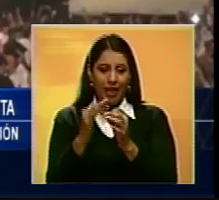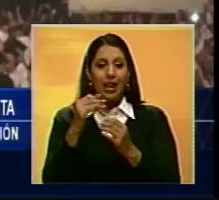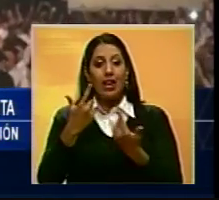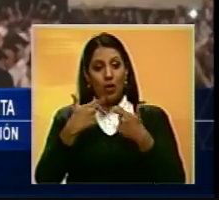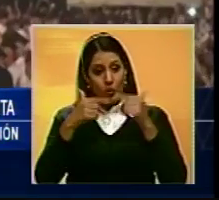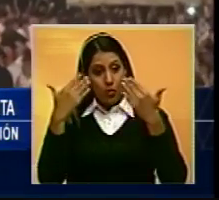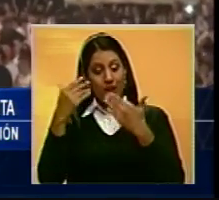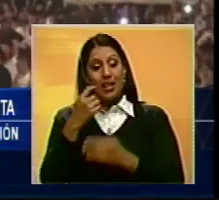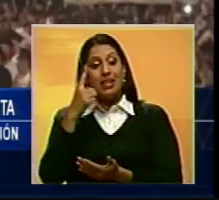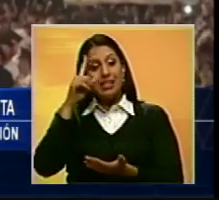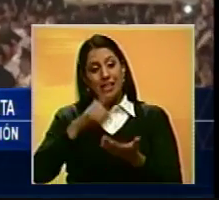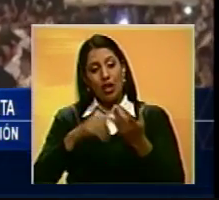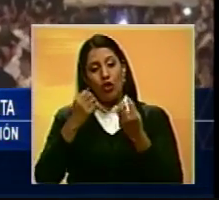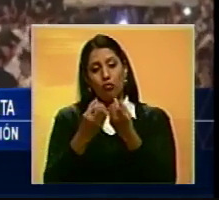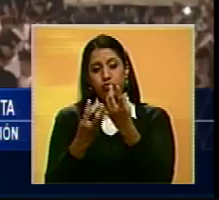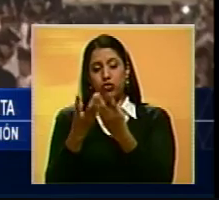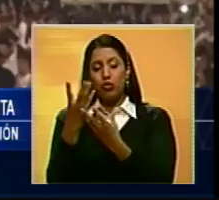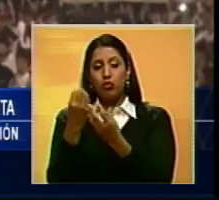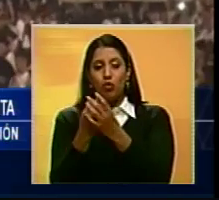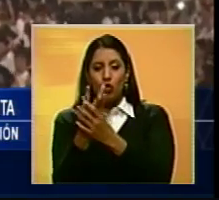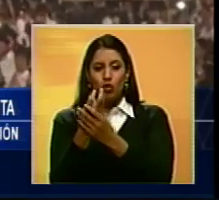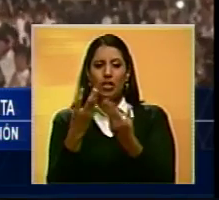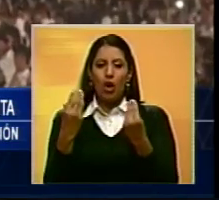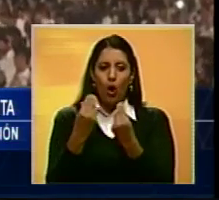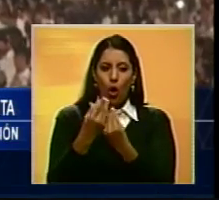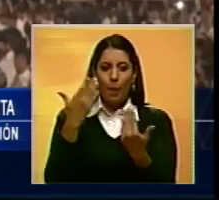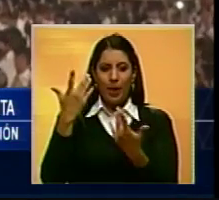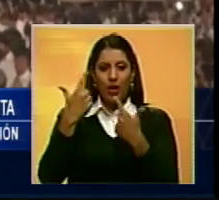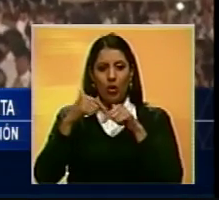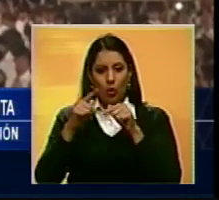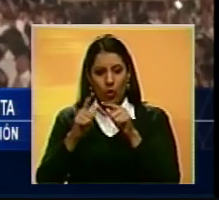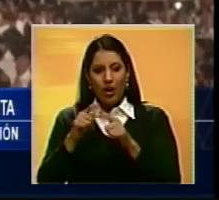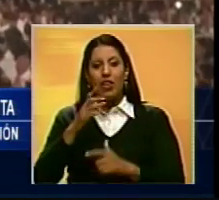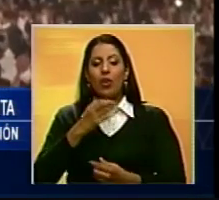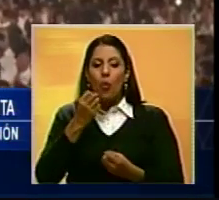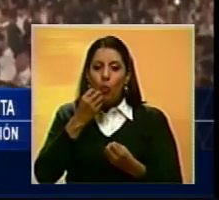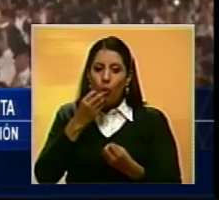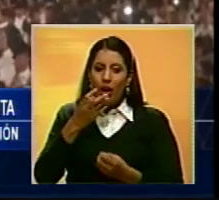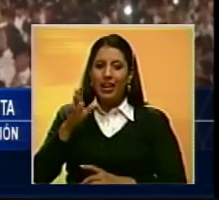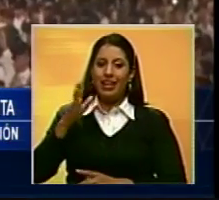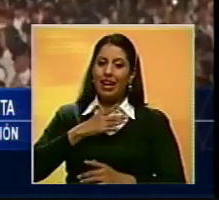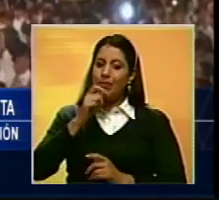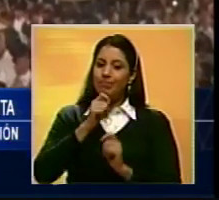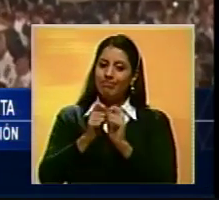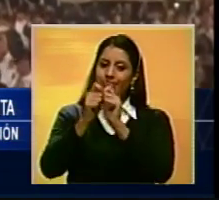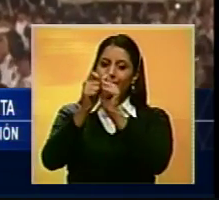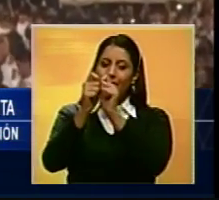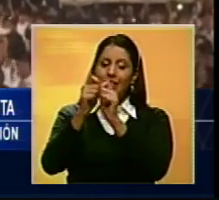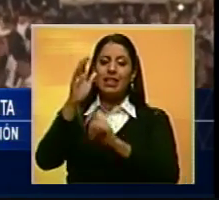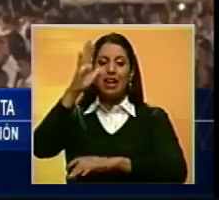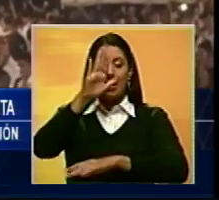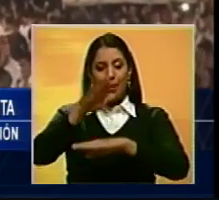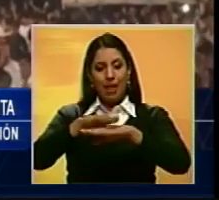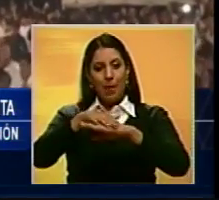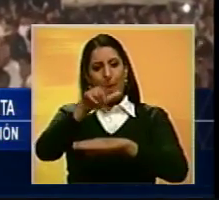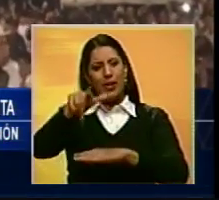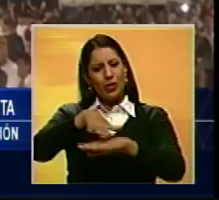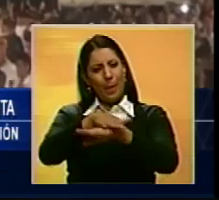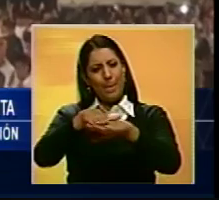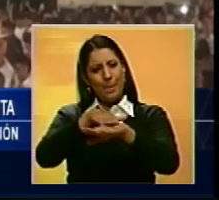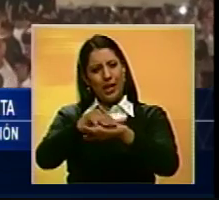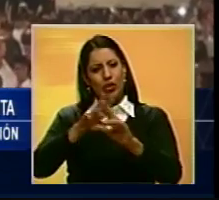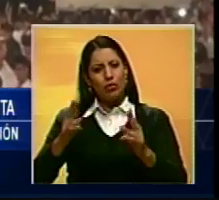altar, cientos de rosas acompañaron a Monseñor Reinaldo del Prete, quien ofició la Eucaristía, donde hizo un llamado al perdón